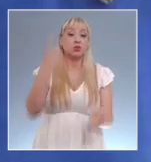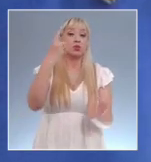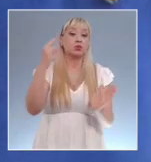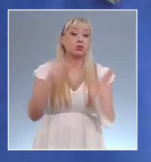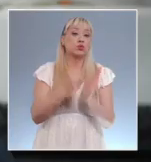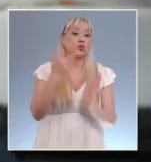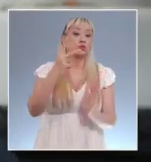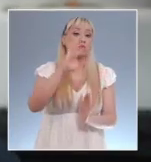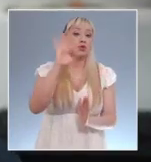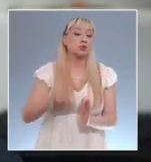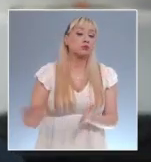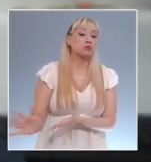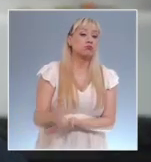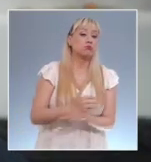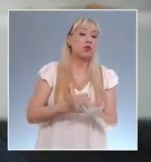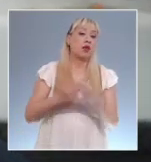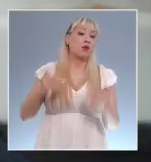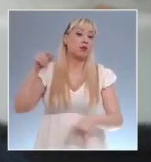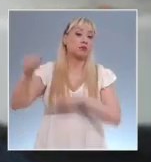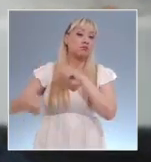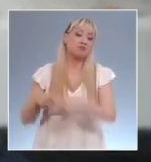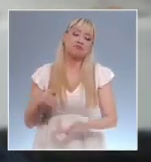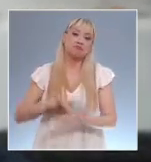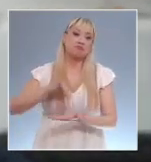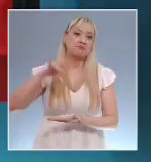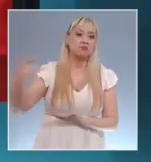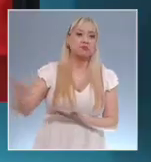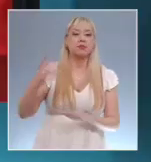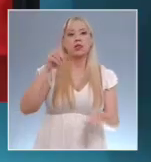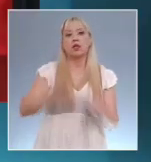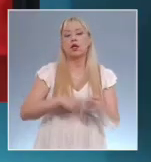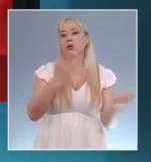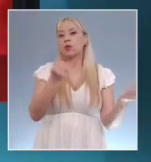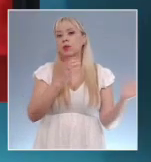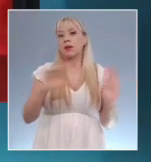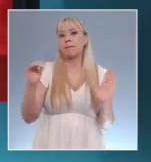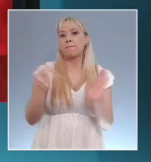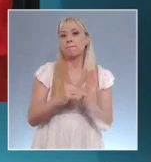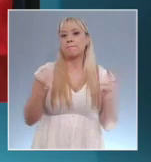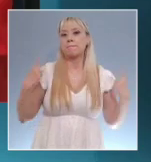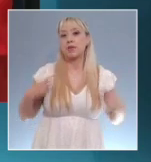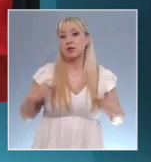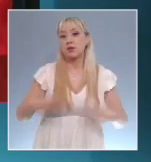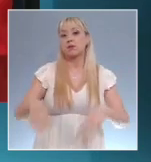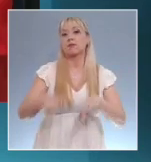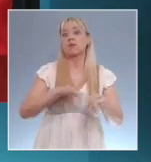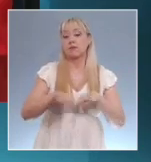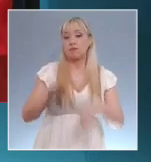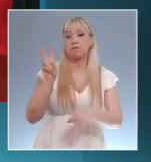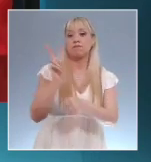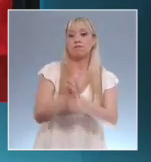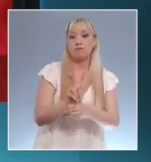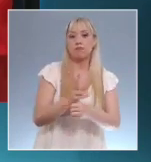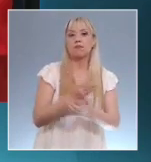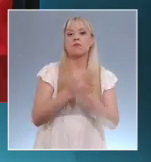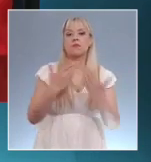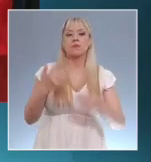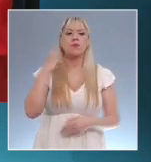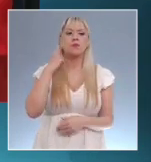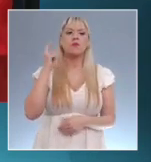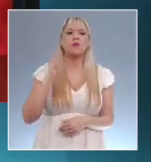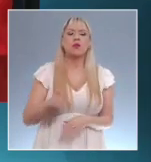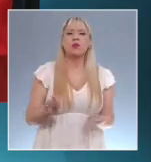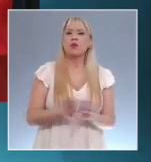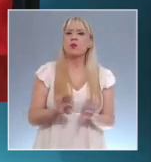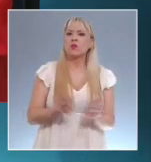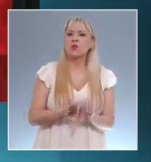Interno Bruto y emplean a más de 900,000 personas. También la incorporamos en la regulación sobre la coordinación sobre